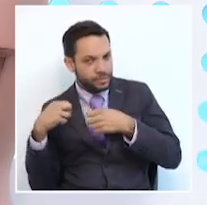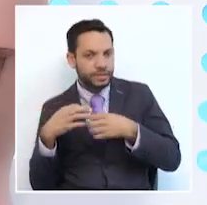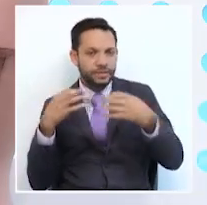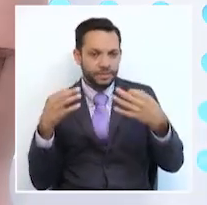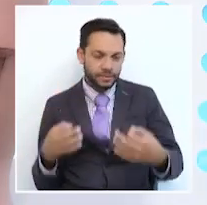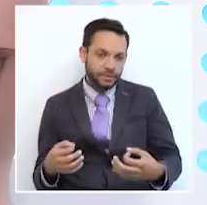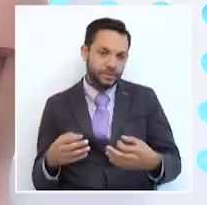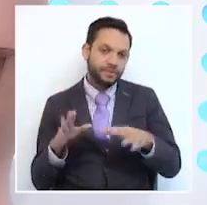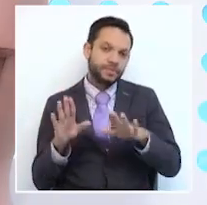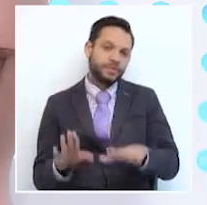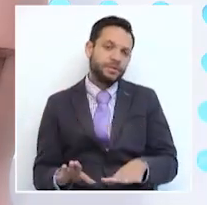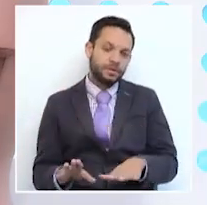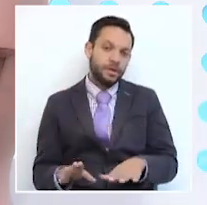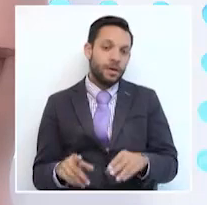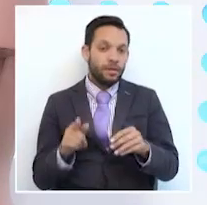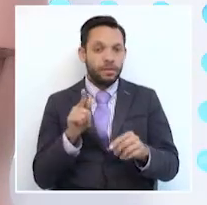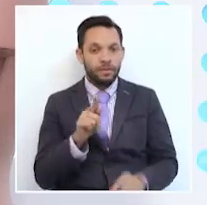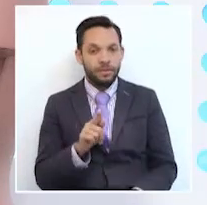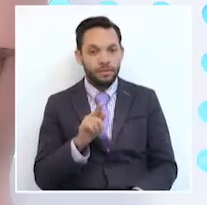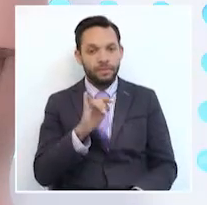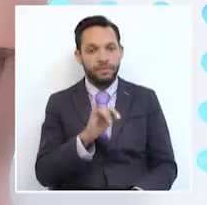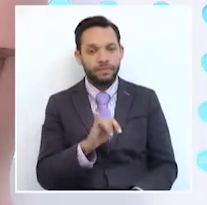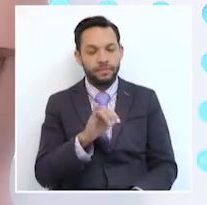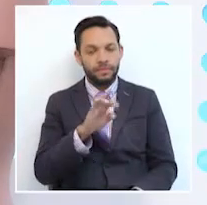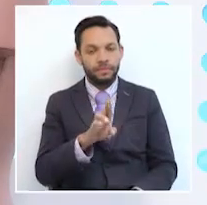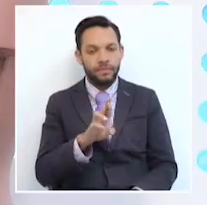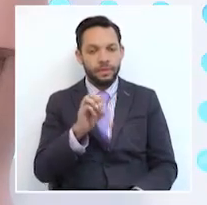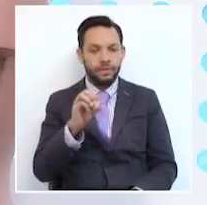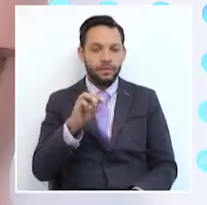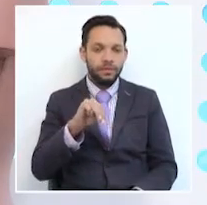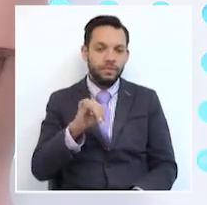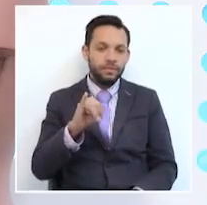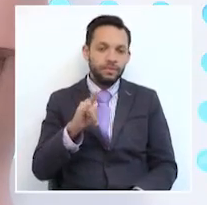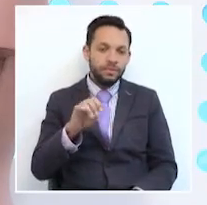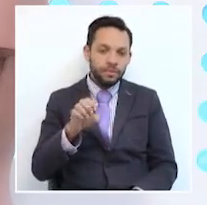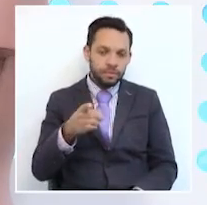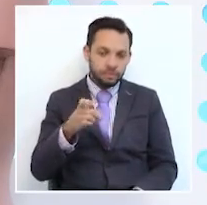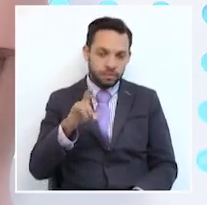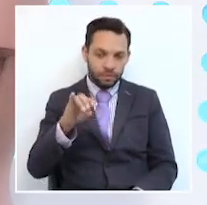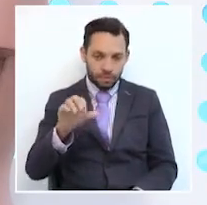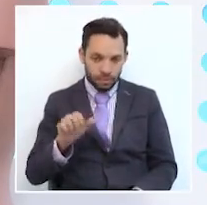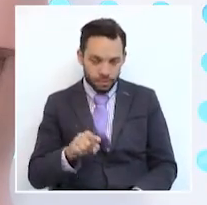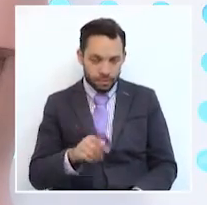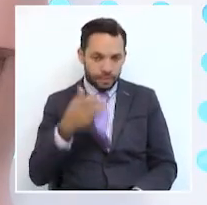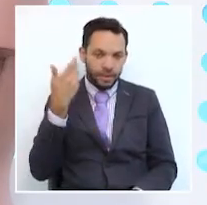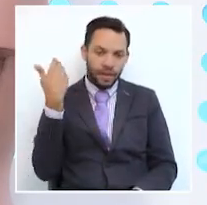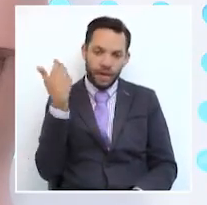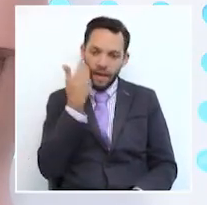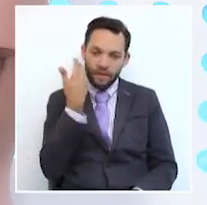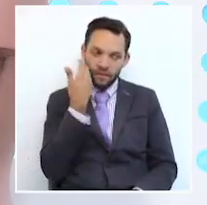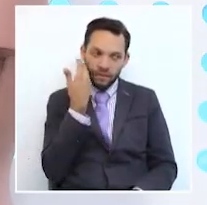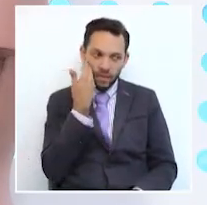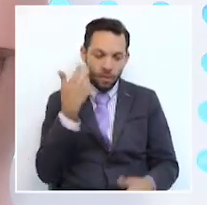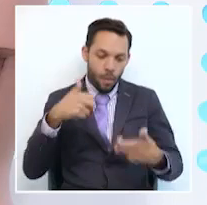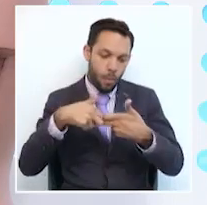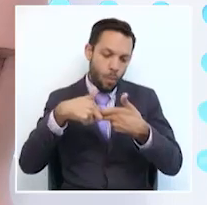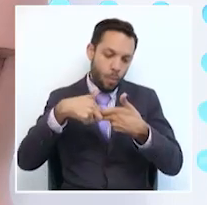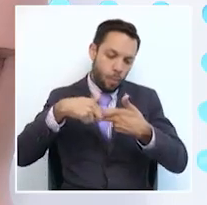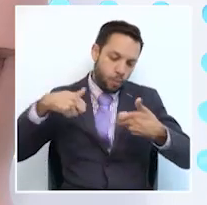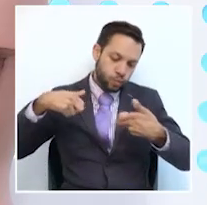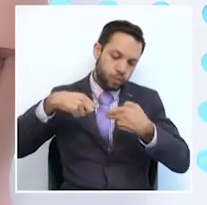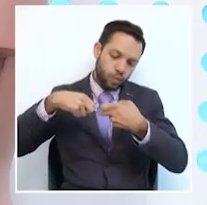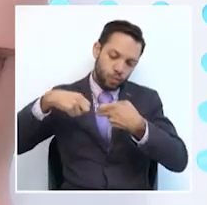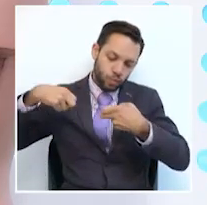qué es una enfermedad de moda y la fibromialgia es dolor en el músculo por todas partes es una enfermedad que no es del músculo es del